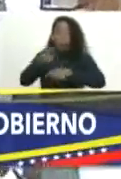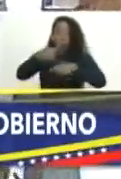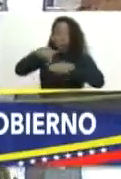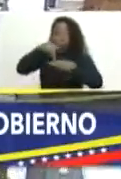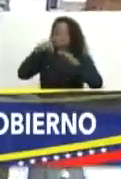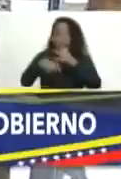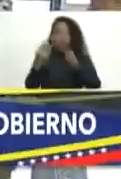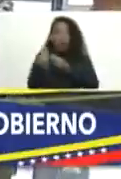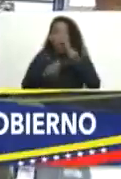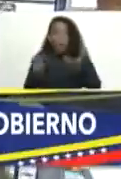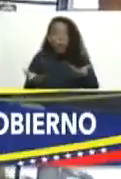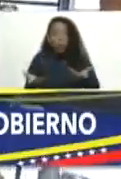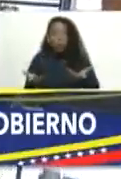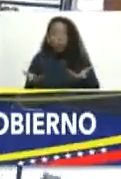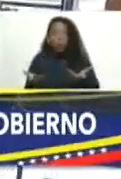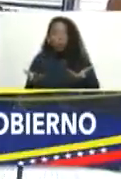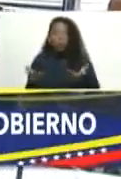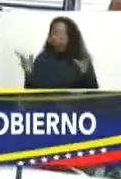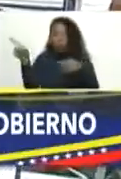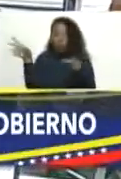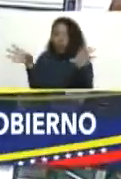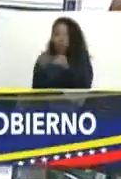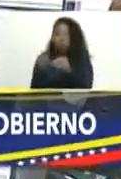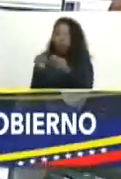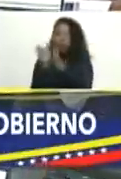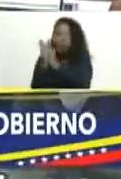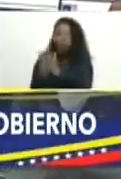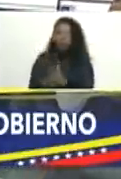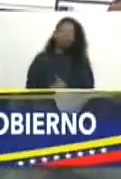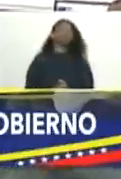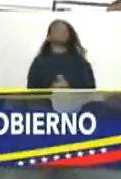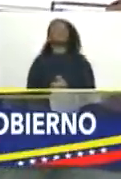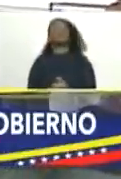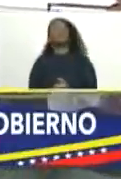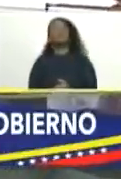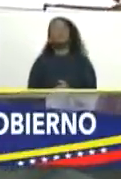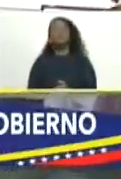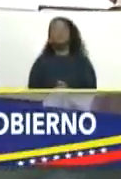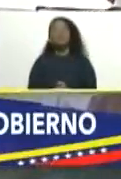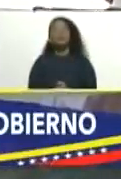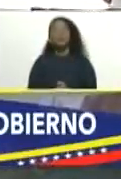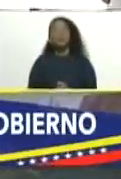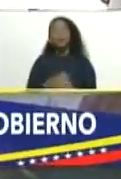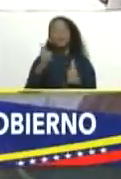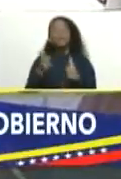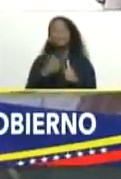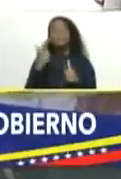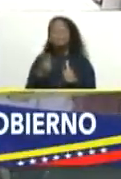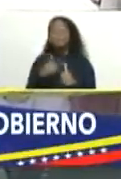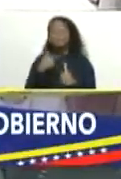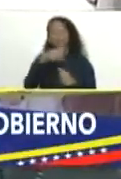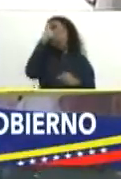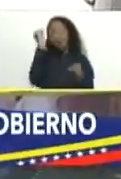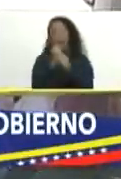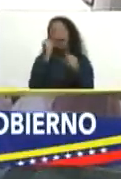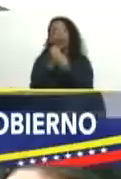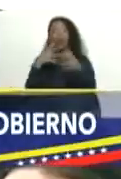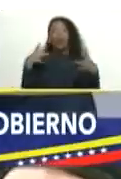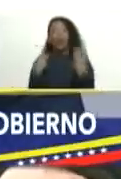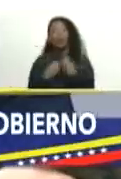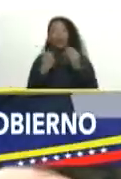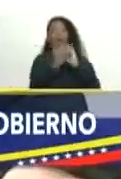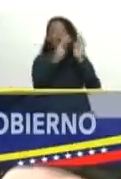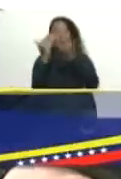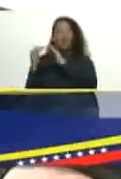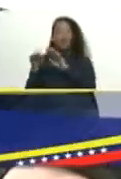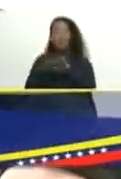Marcos Torres, hazme un resumen. Sí, mi comandante. Bueno, con articulación y principalmente trabajando con el Poder Popular, con las mesas